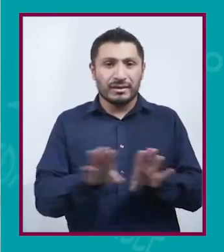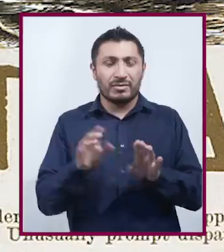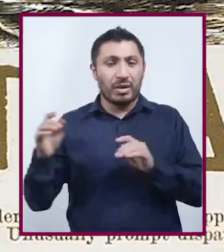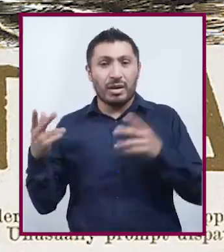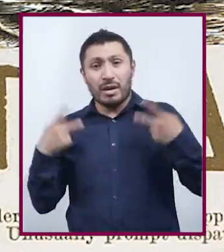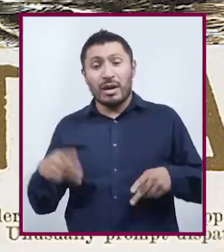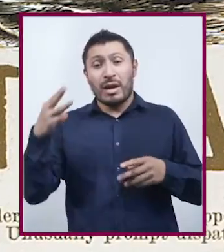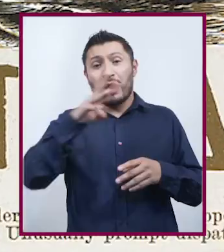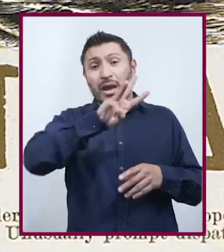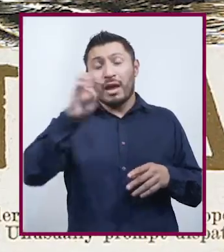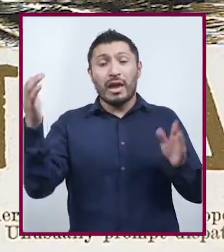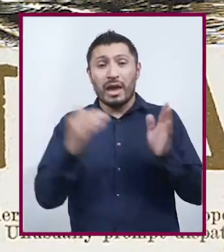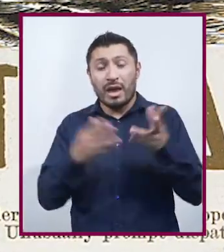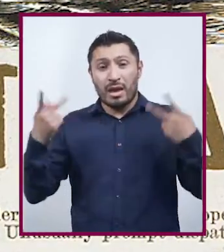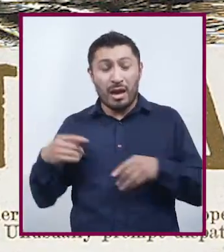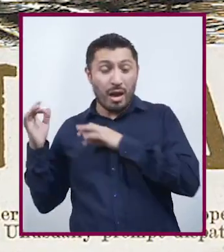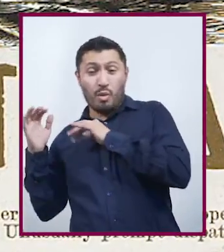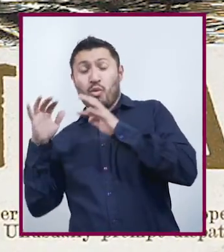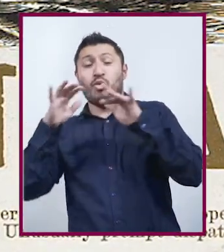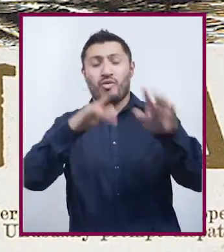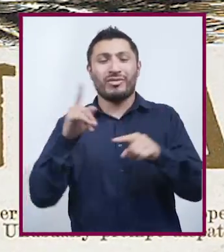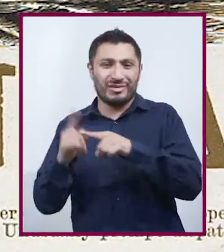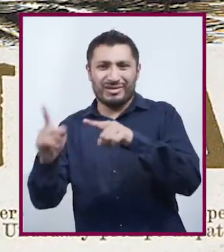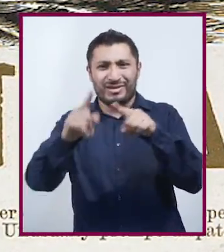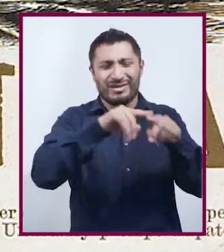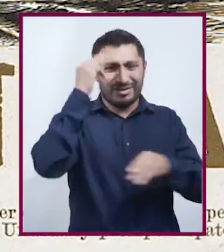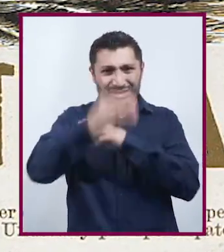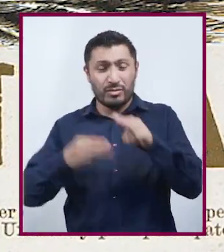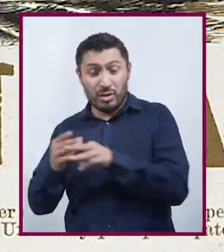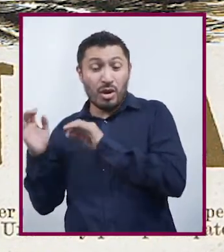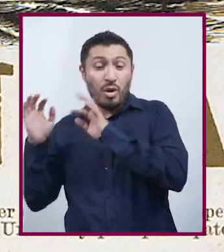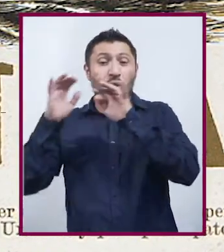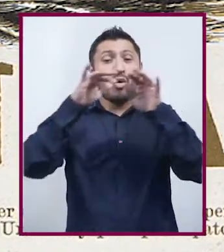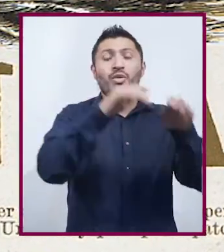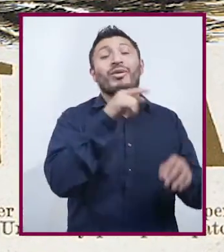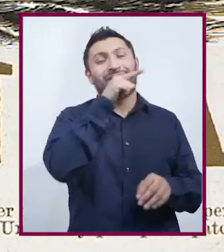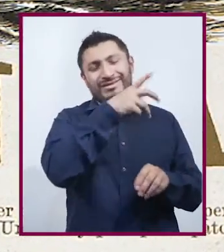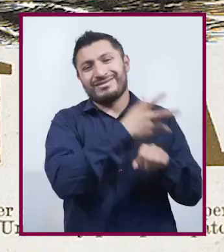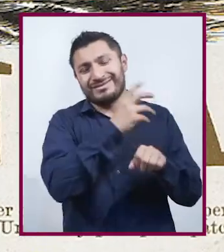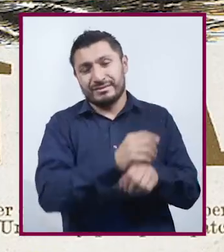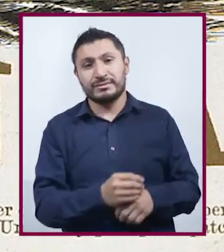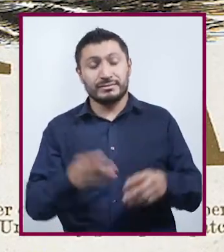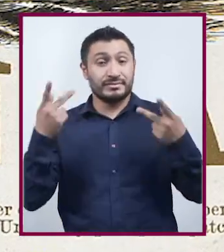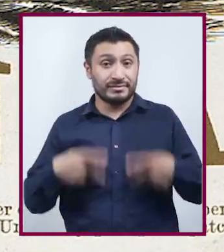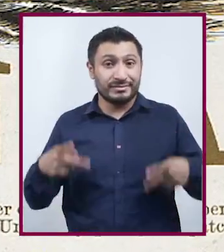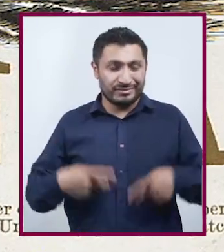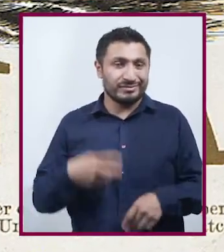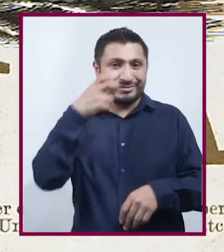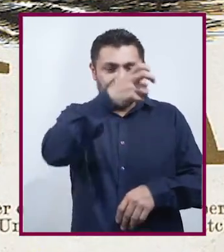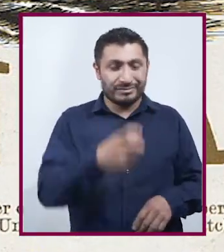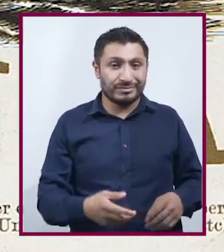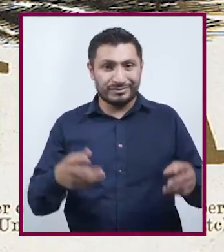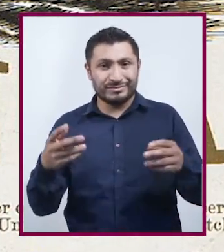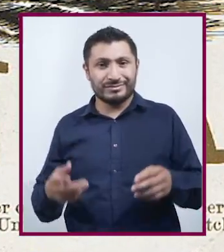la inmigración de 300,000 personas de diferentes partes del mundo hacia el oeste americano. A los integrantes de